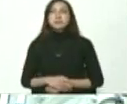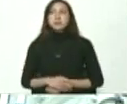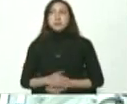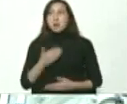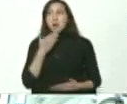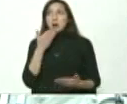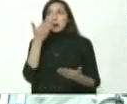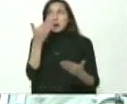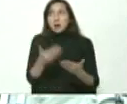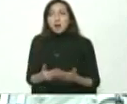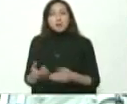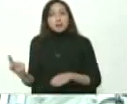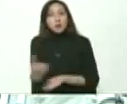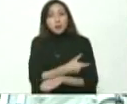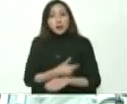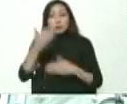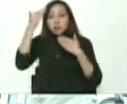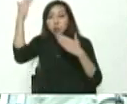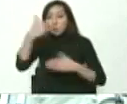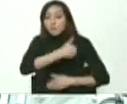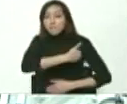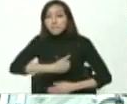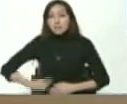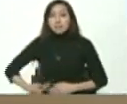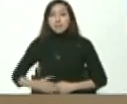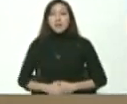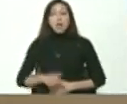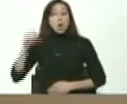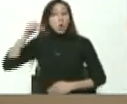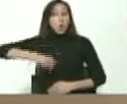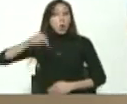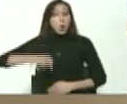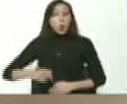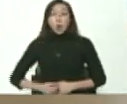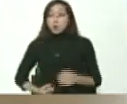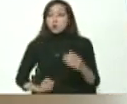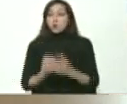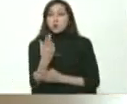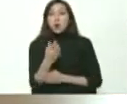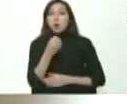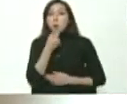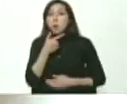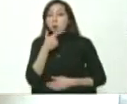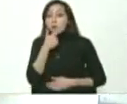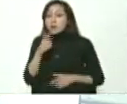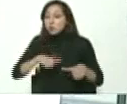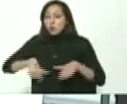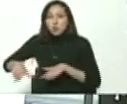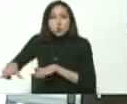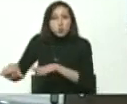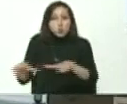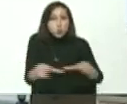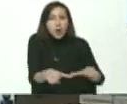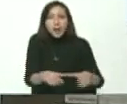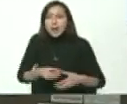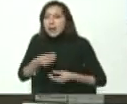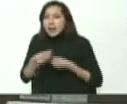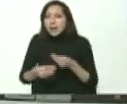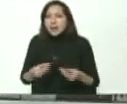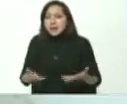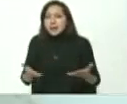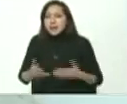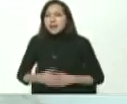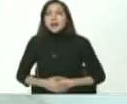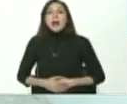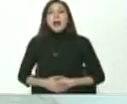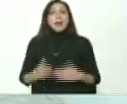Gracias, gobernador. Saludos, presidente. Bueno, en el día de hoy, inaugurando esta hermosa obra, una obra que yo la llamo el Complejo de